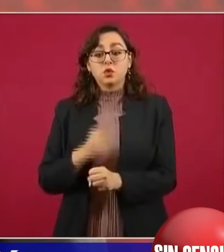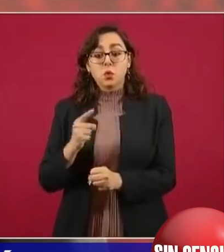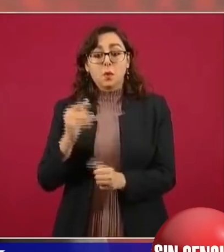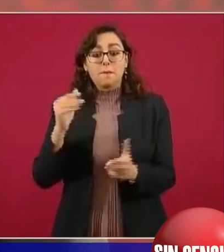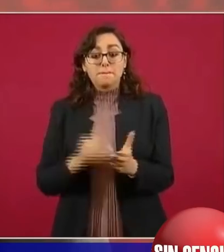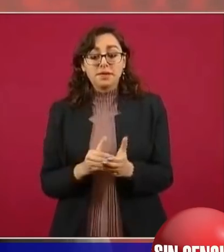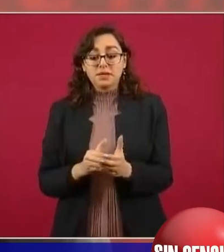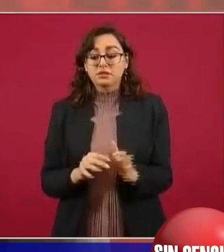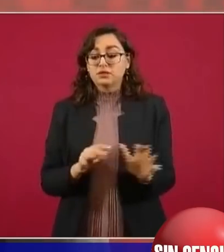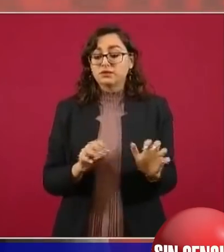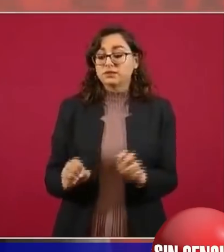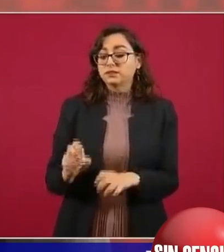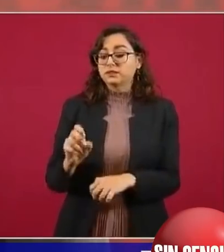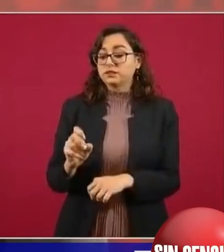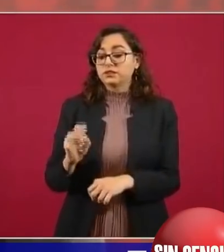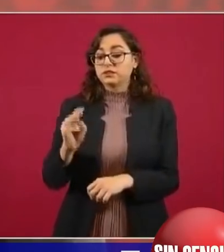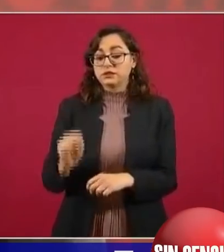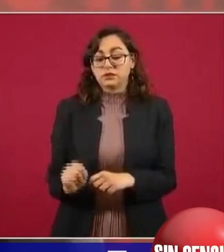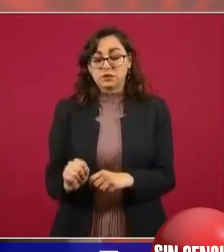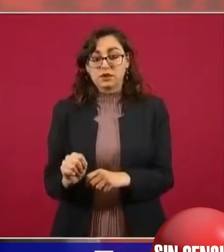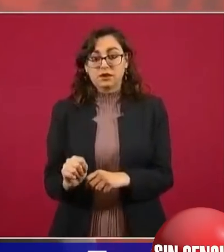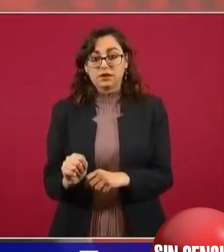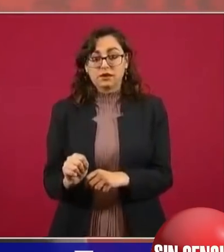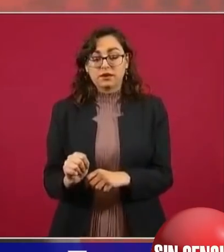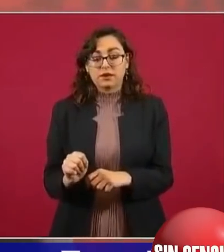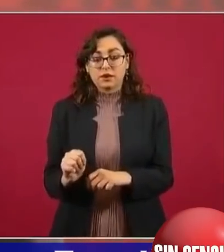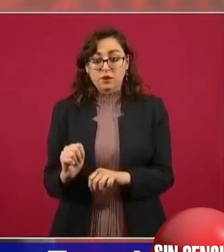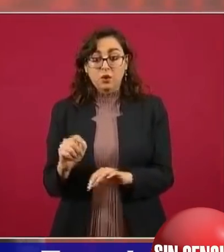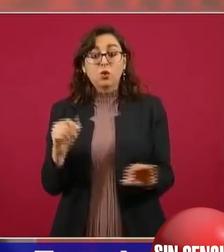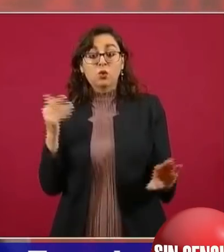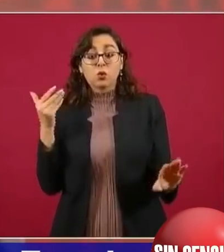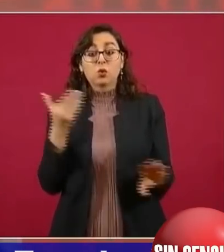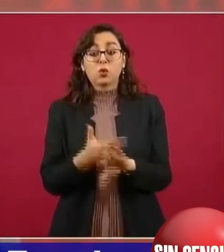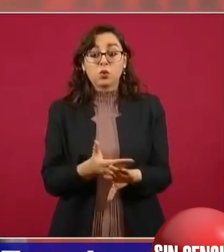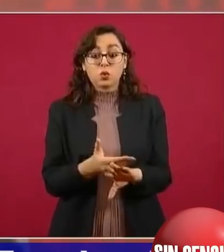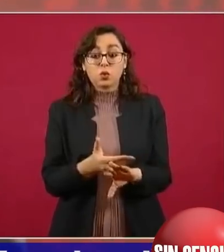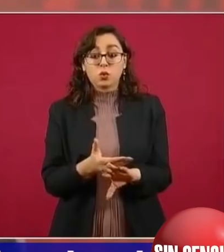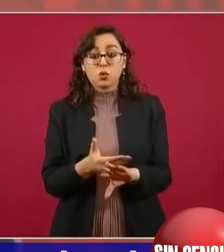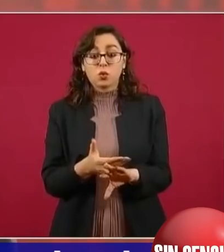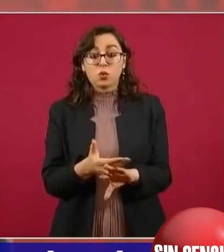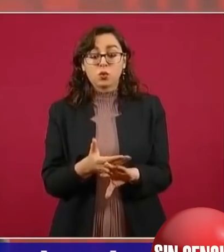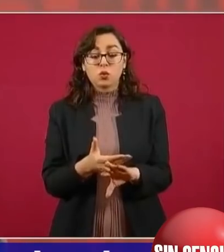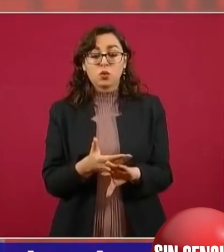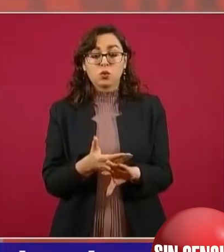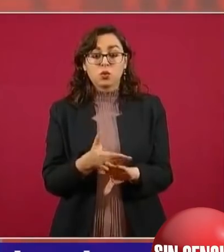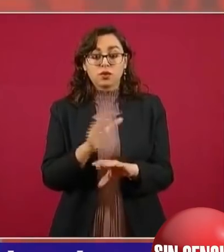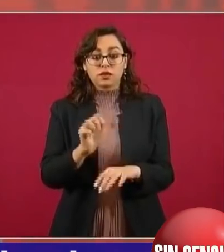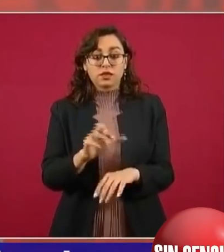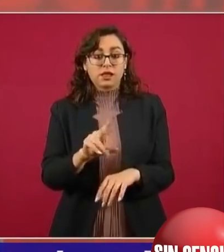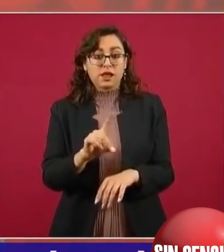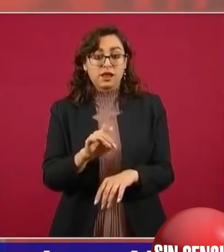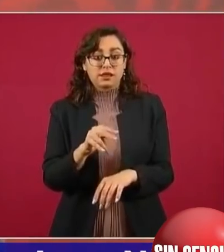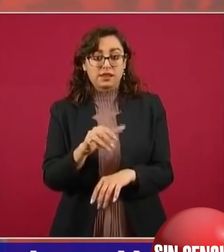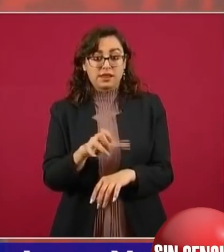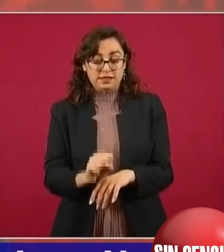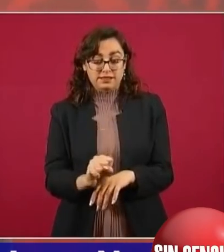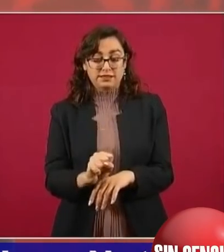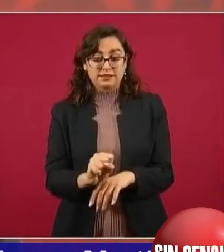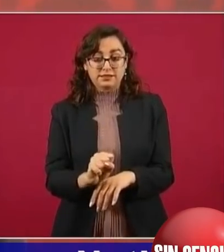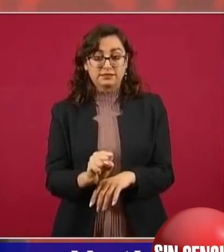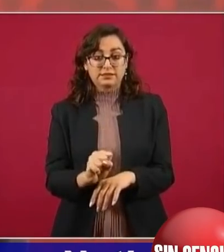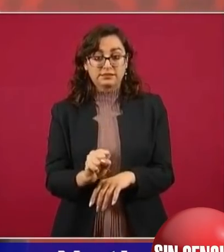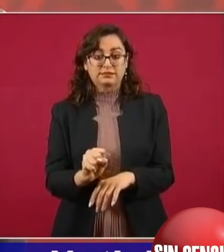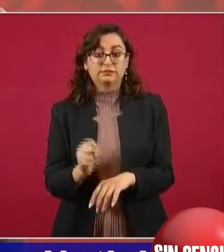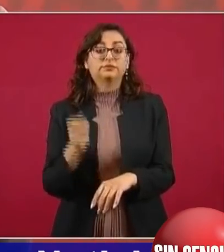1939, para oponerse a la política cardenista, a